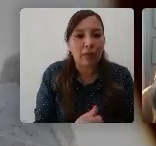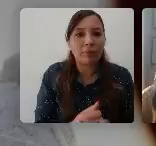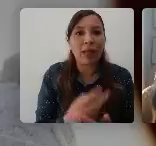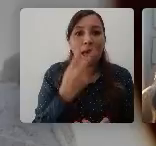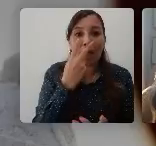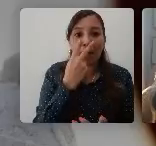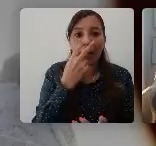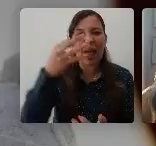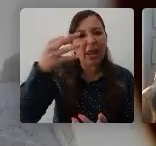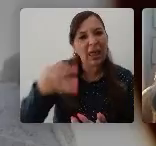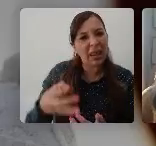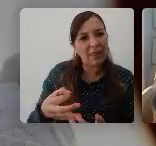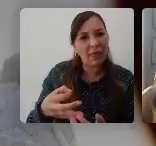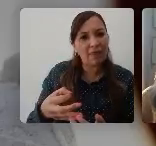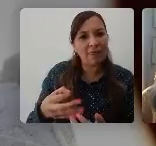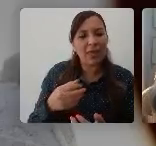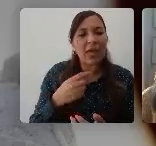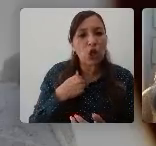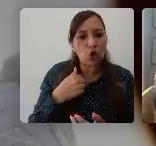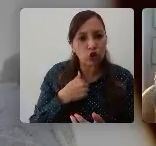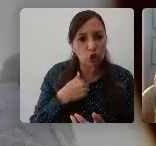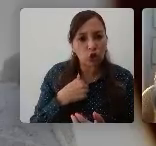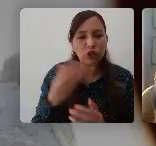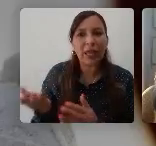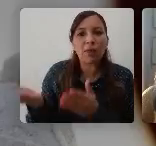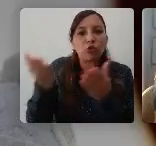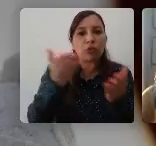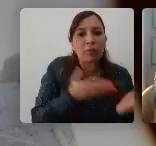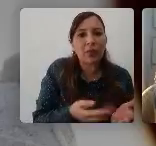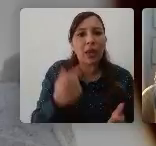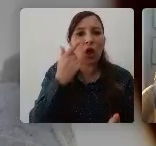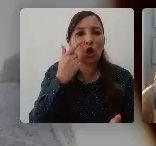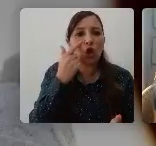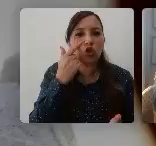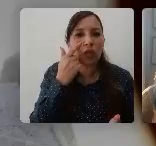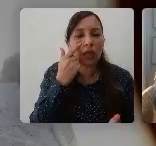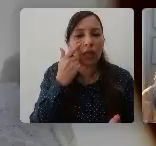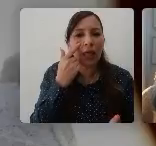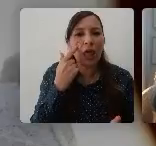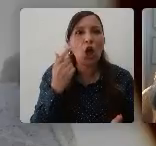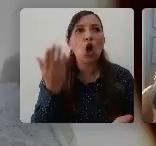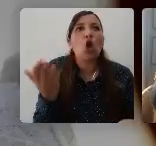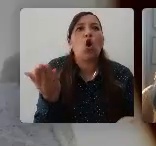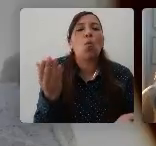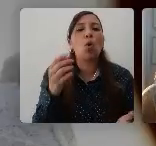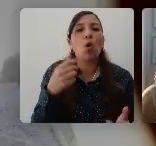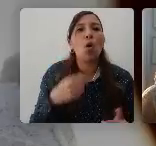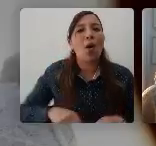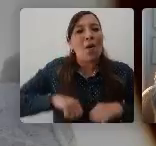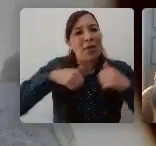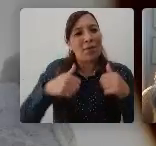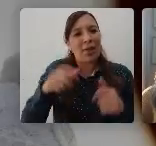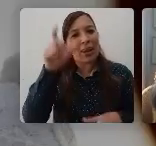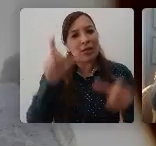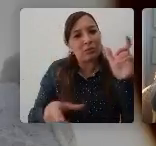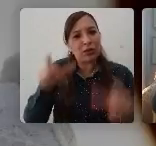donde se busca incluir algunos aspectos locales y estos van a comenzar a cobrar más relevancia que incluso antes de la